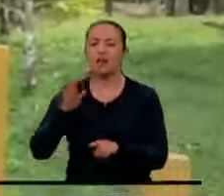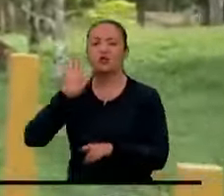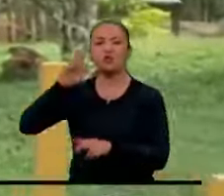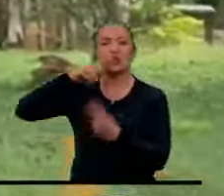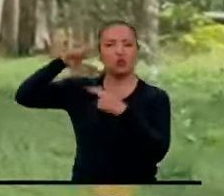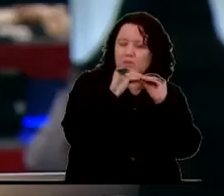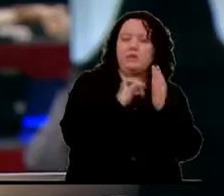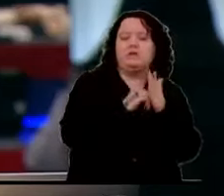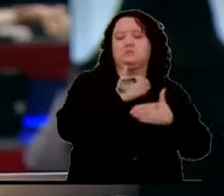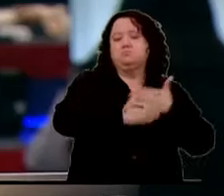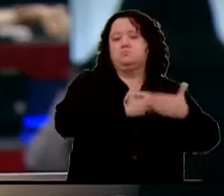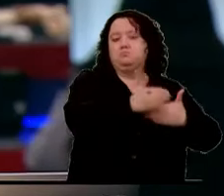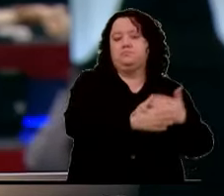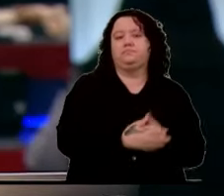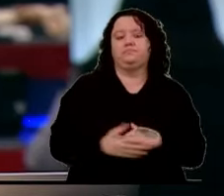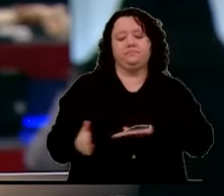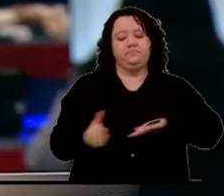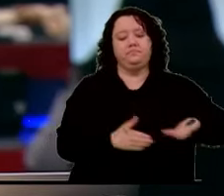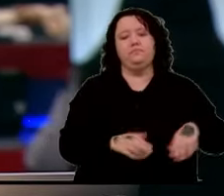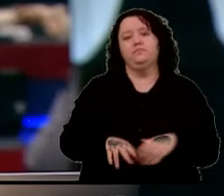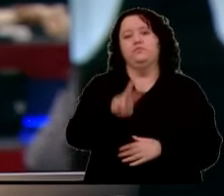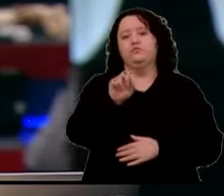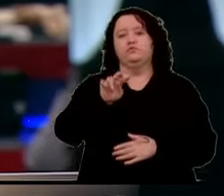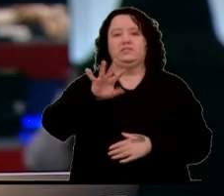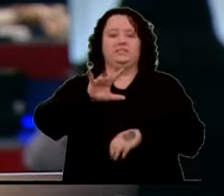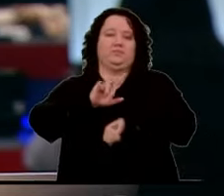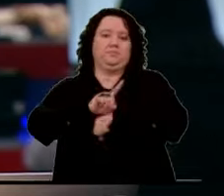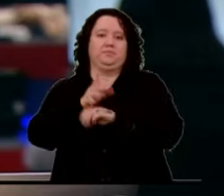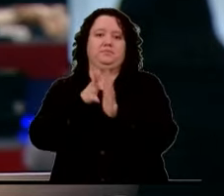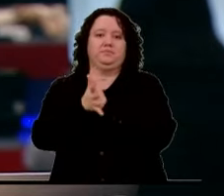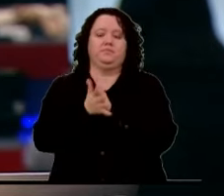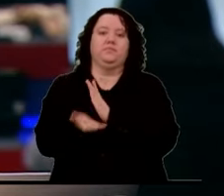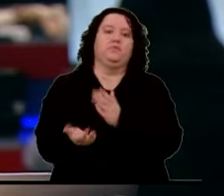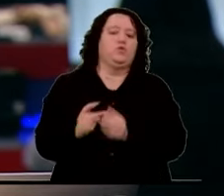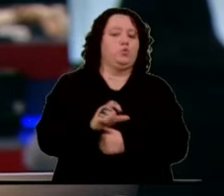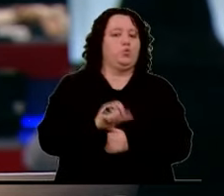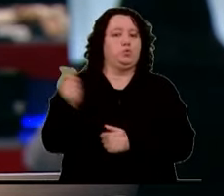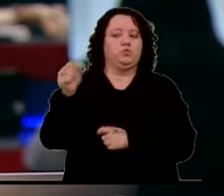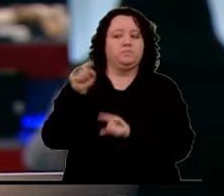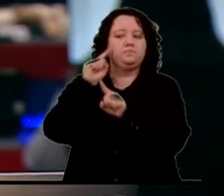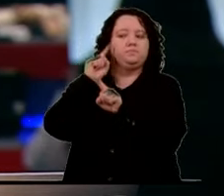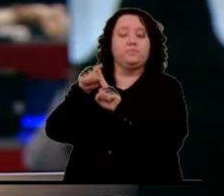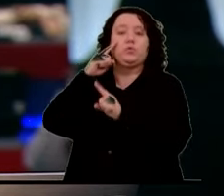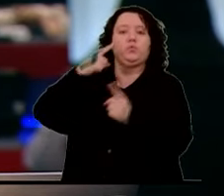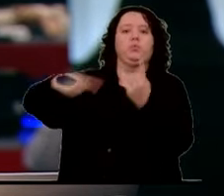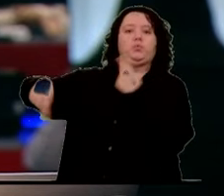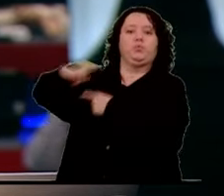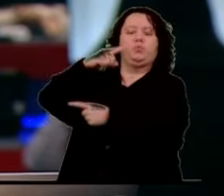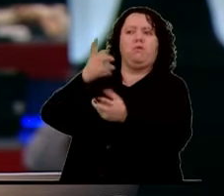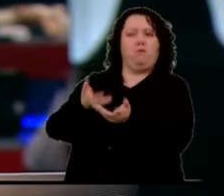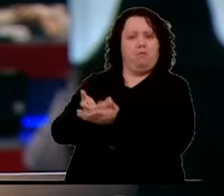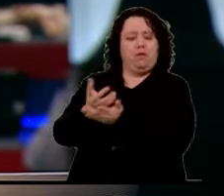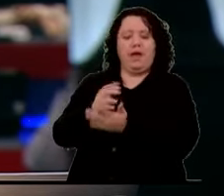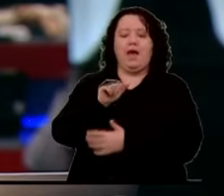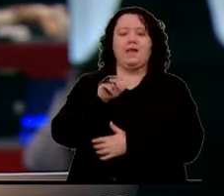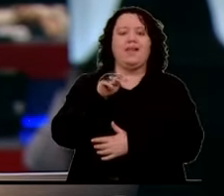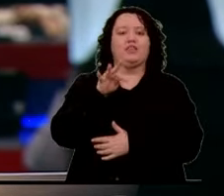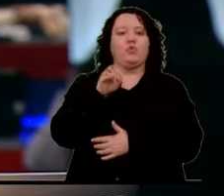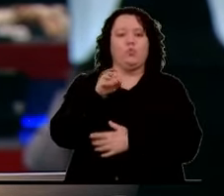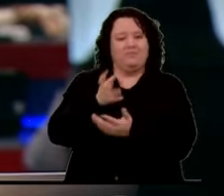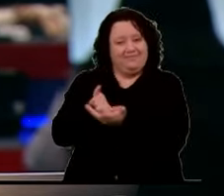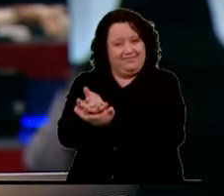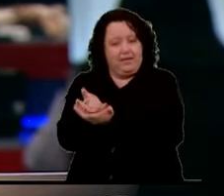turismo. A las 2 de la tarde, 45 minutos, retomamos otro de los destinos turísticos recomendados por ANATO para viajar en